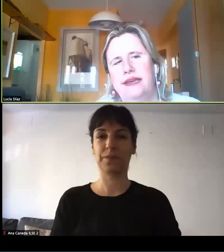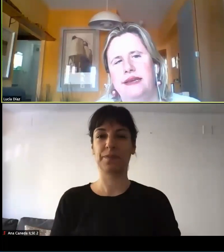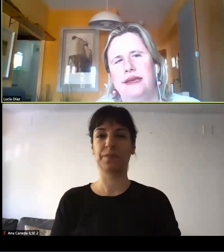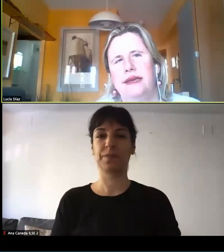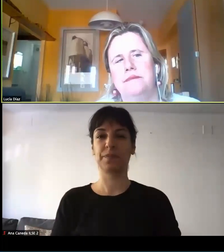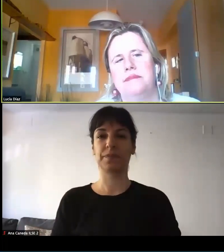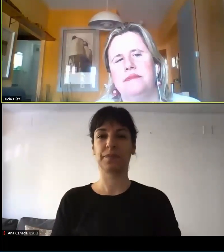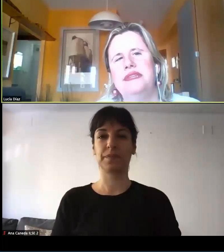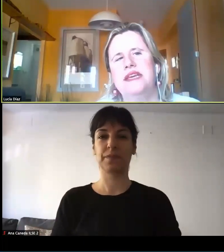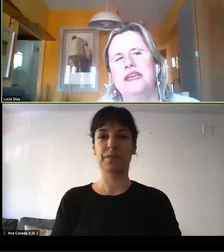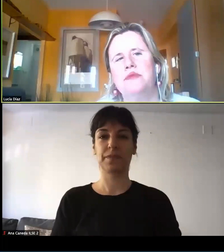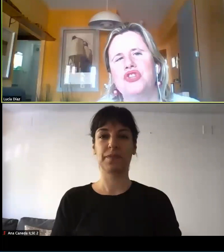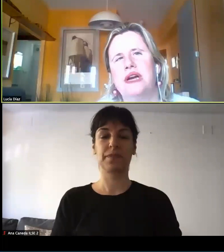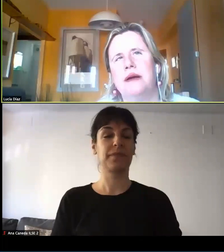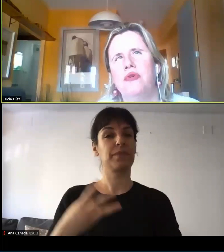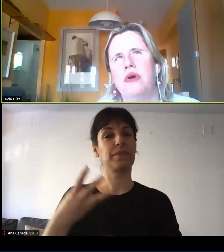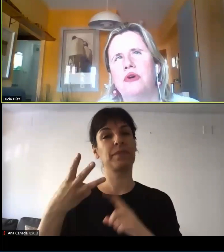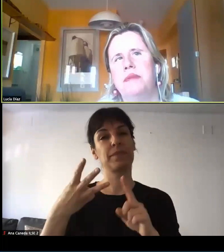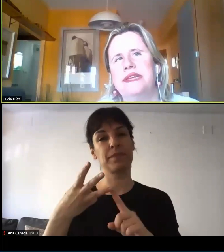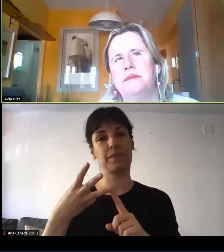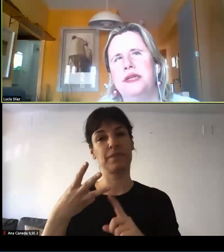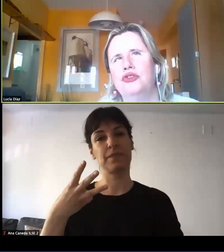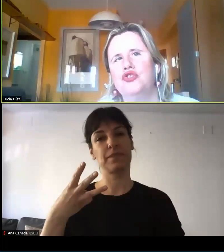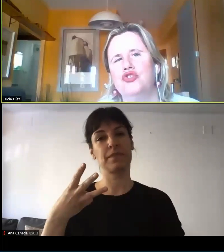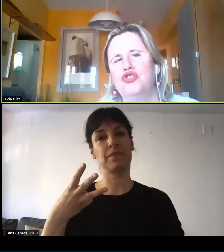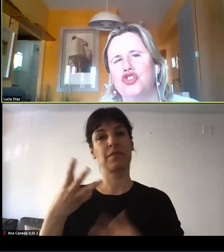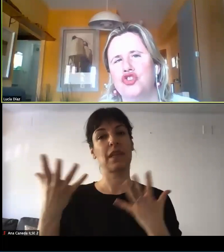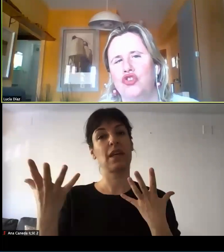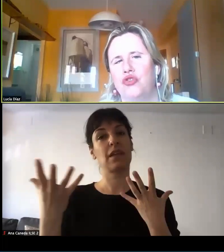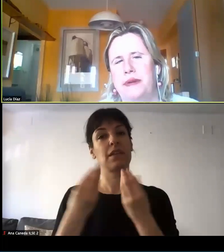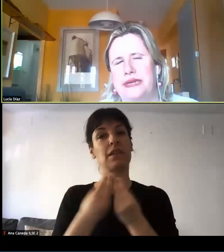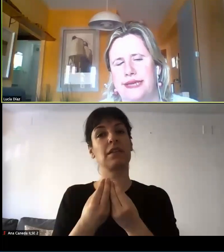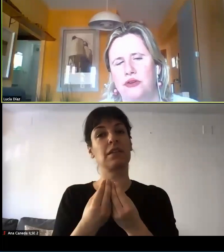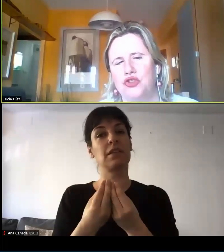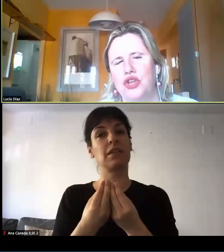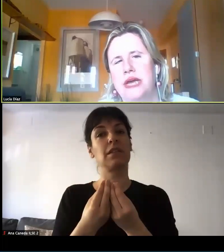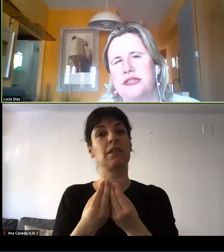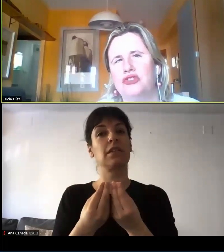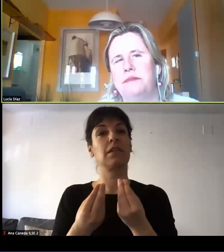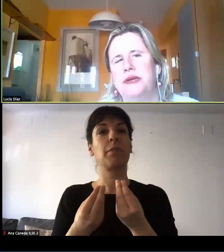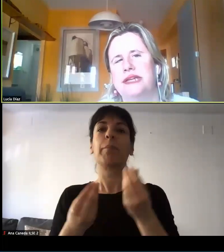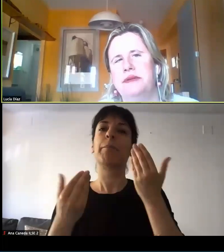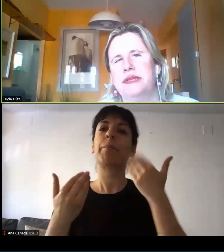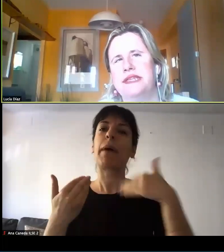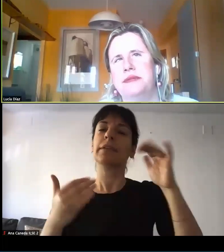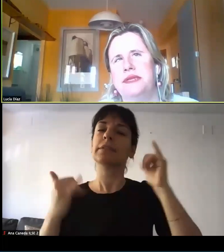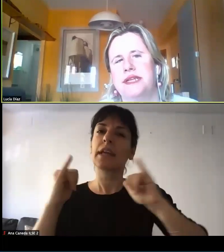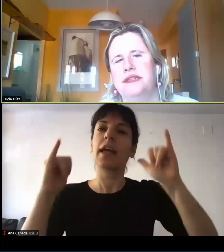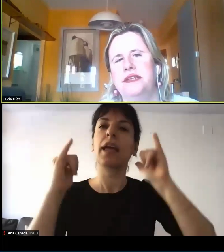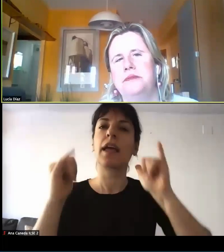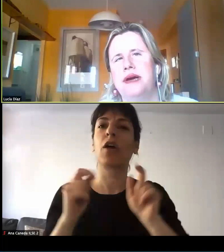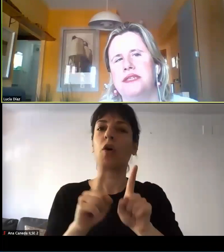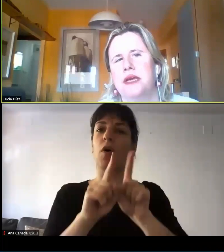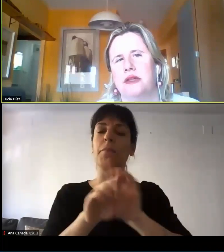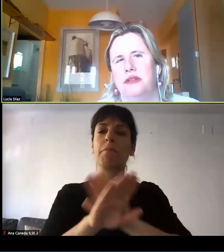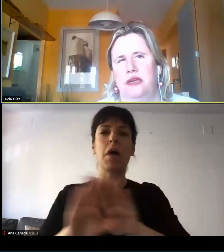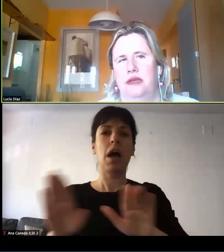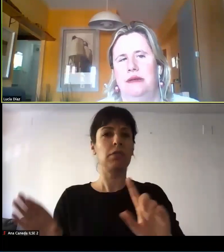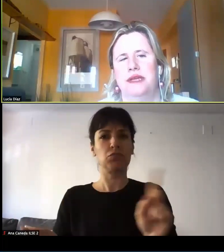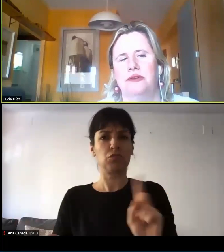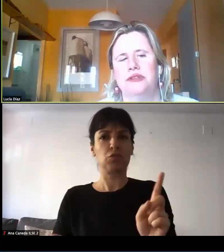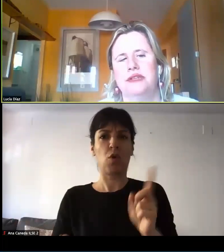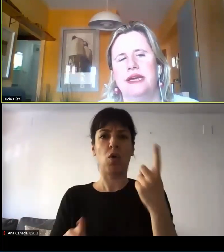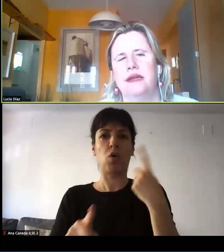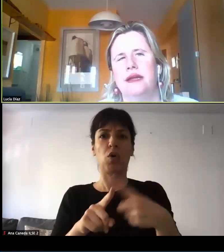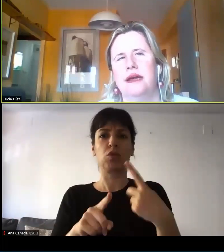También llevamos a cabo acompañamientos, no solo paseos, sino también actividades administrativas, de